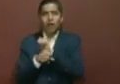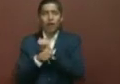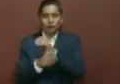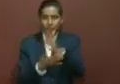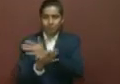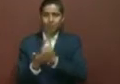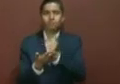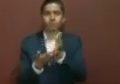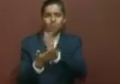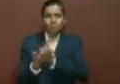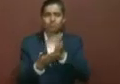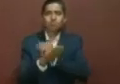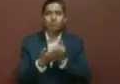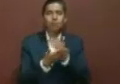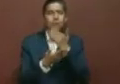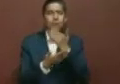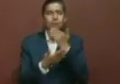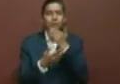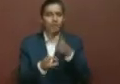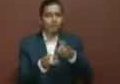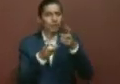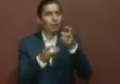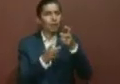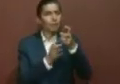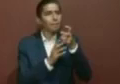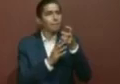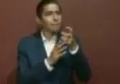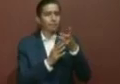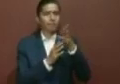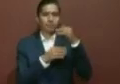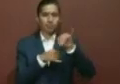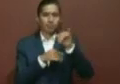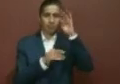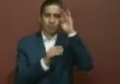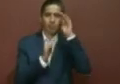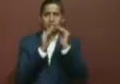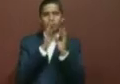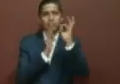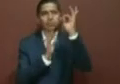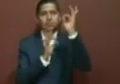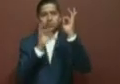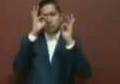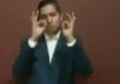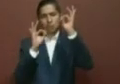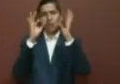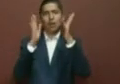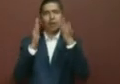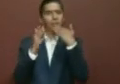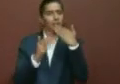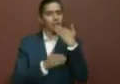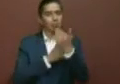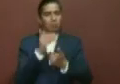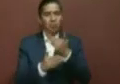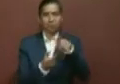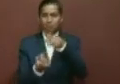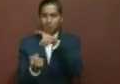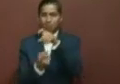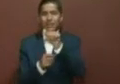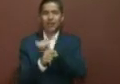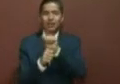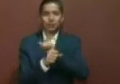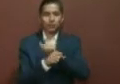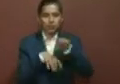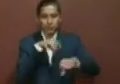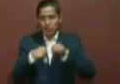los que se robaron. Ese es un dato muy bueno. Pero otra cosa que iba yo a referir. Todos